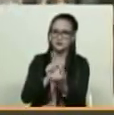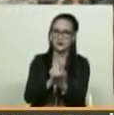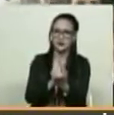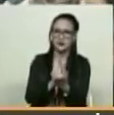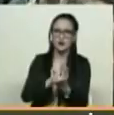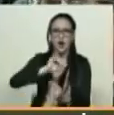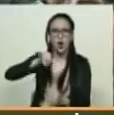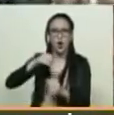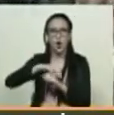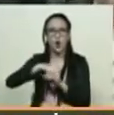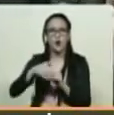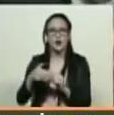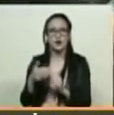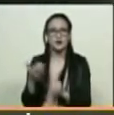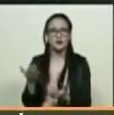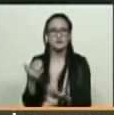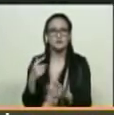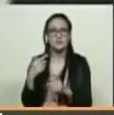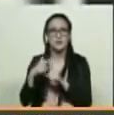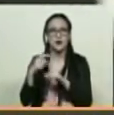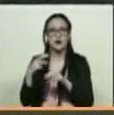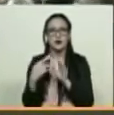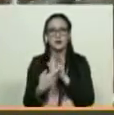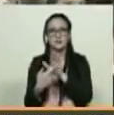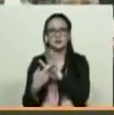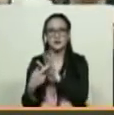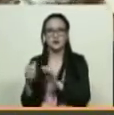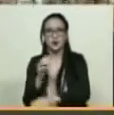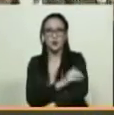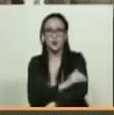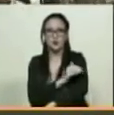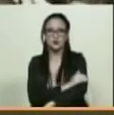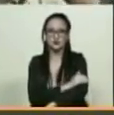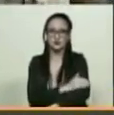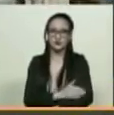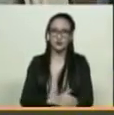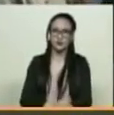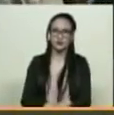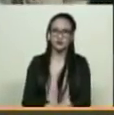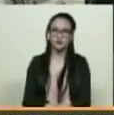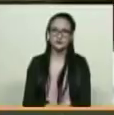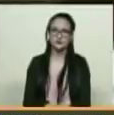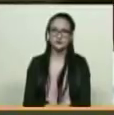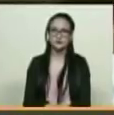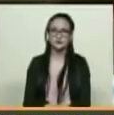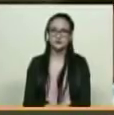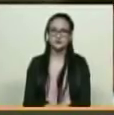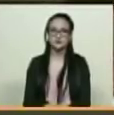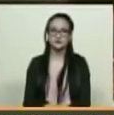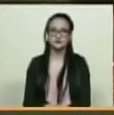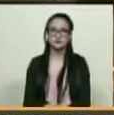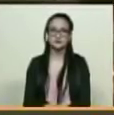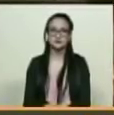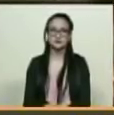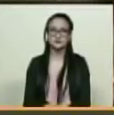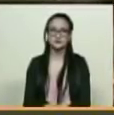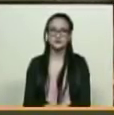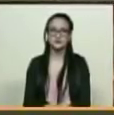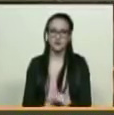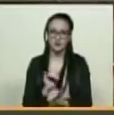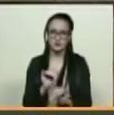Jorge Rodríguez Gómez con los representantes de la oposición venezolana. Este acuerdo